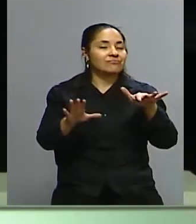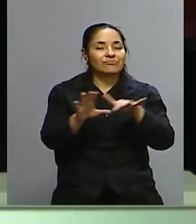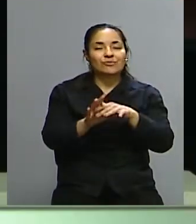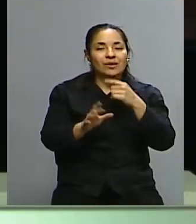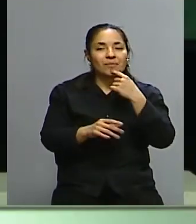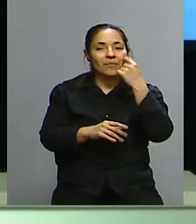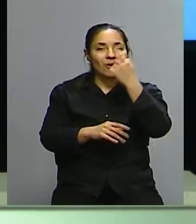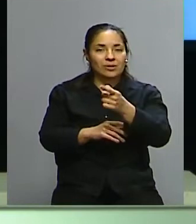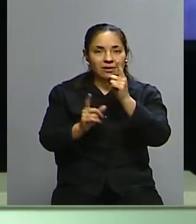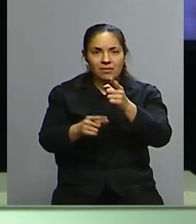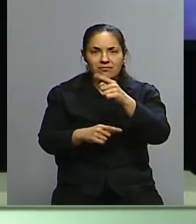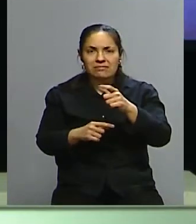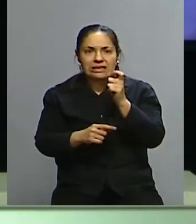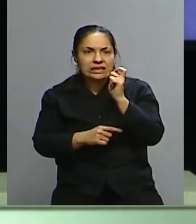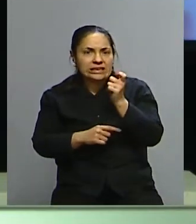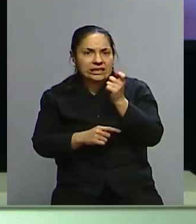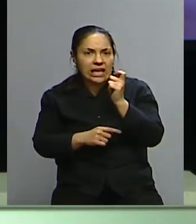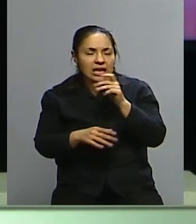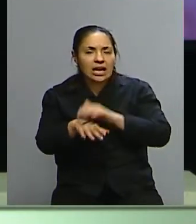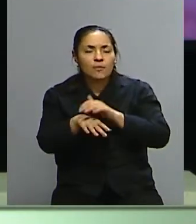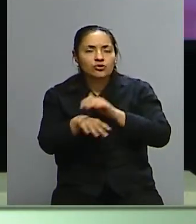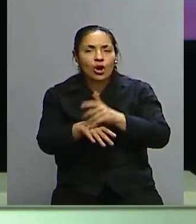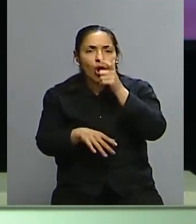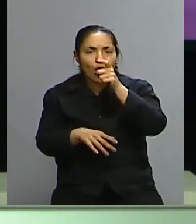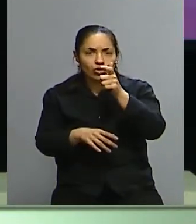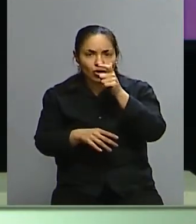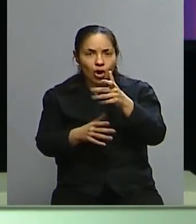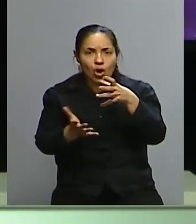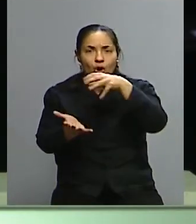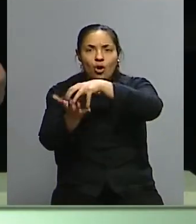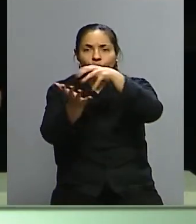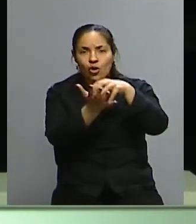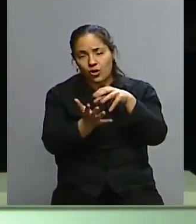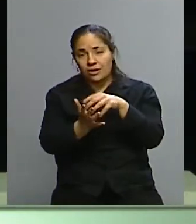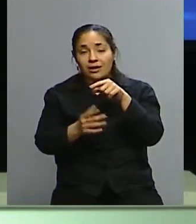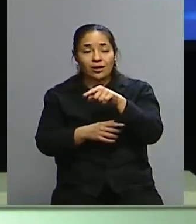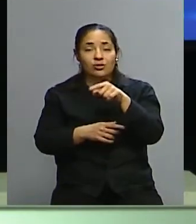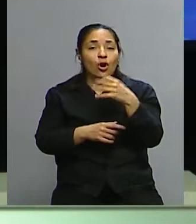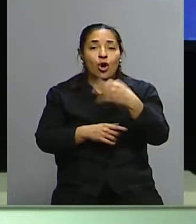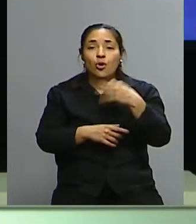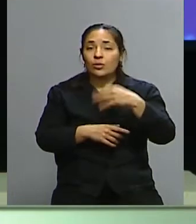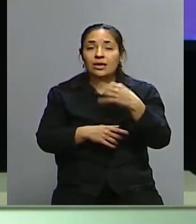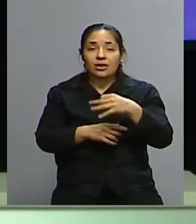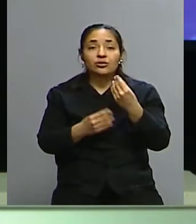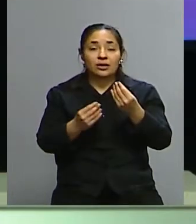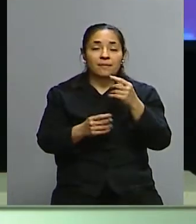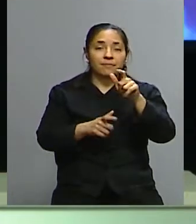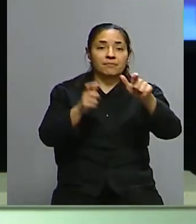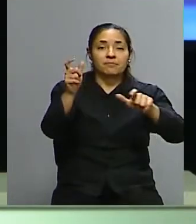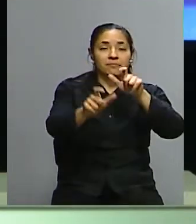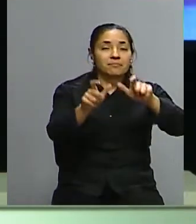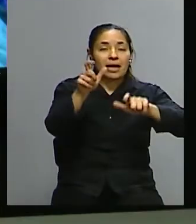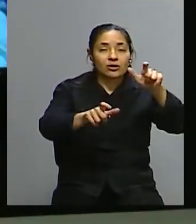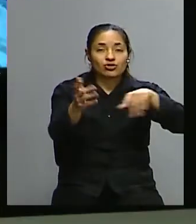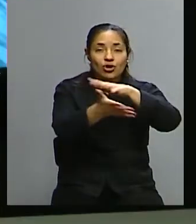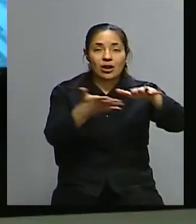también que se va a hacer la gente es ¿quiénes son los que están a cargo de esos organismos de control? Porque se entiende deben garantizar la transparencia que el ciudadano y la ciudadana pretenden. En